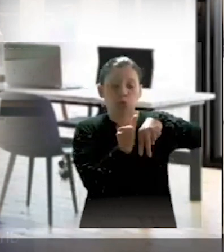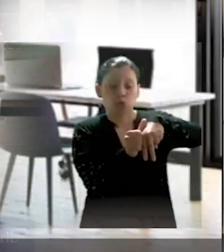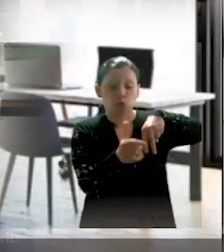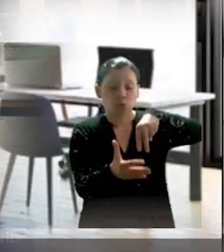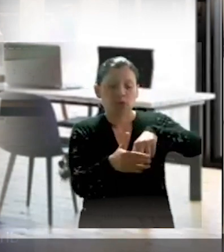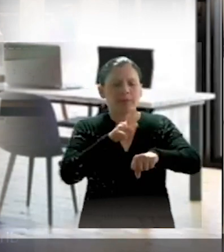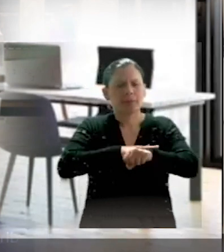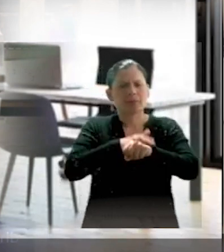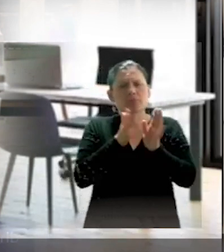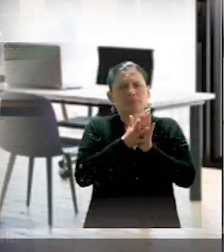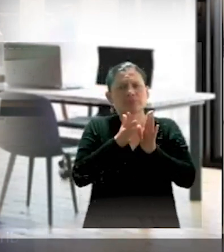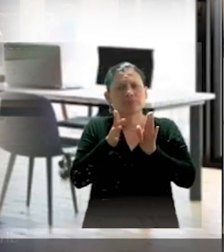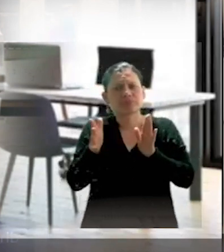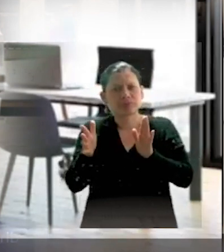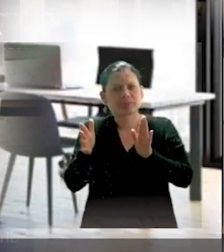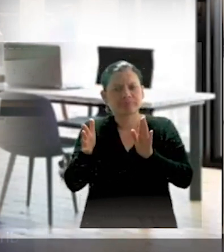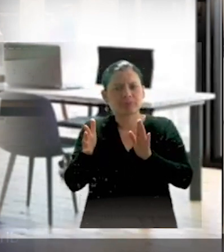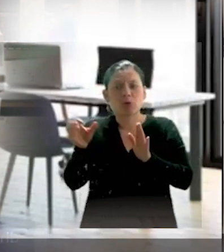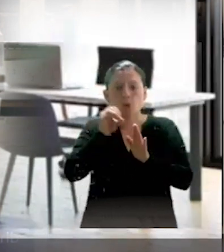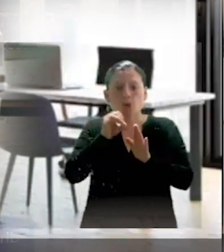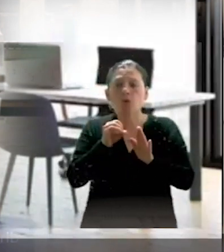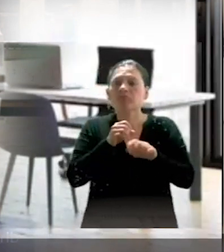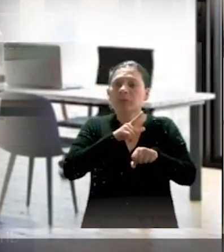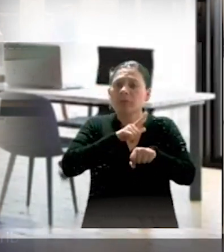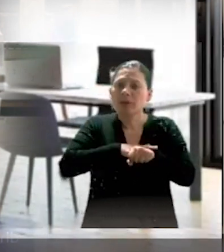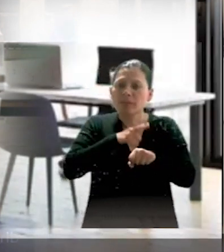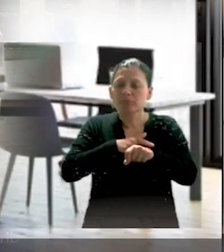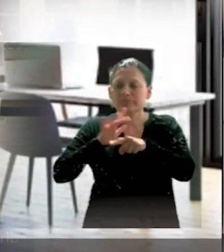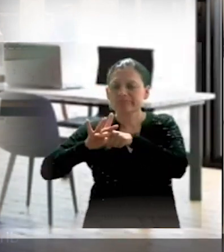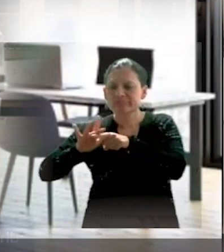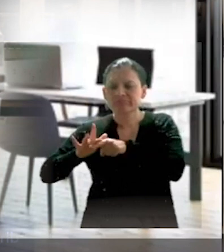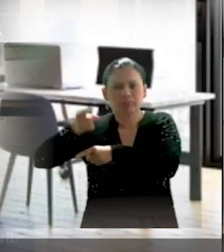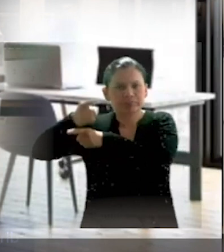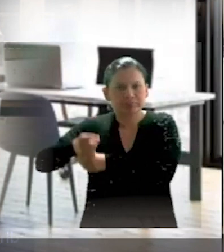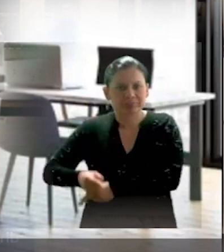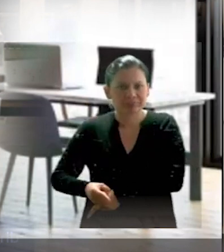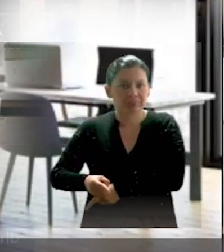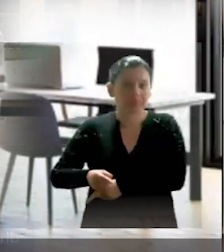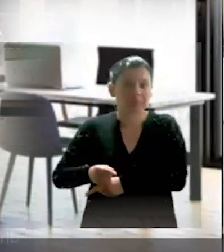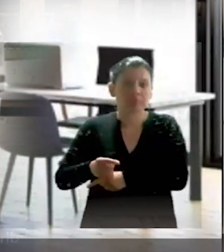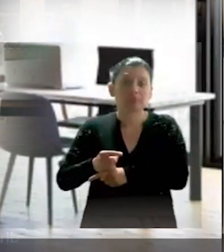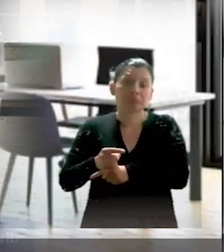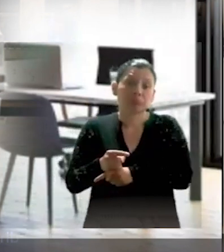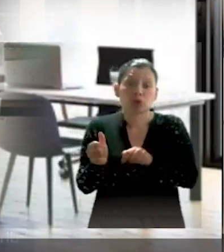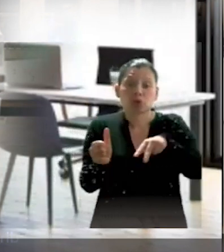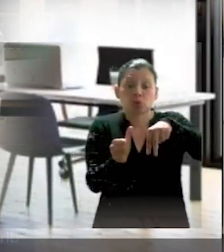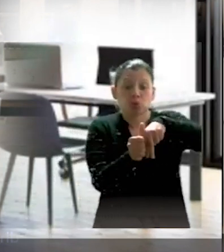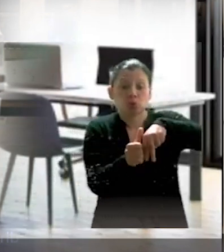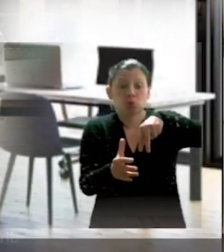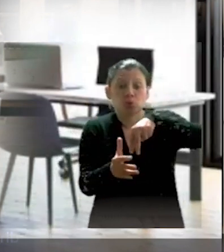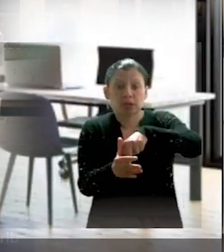tutela, ya sea por las tutelas que fueron dictadas en instancia o por las